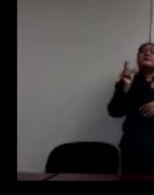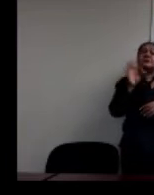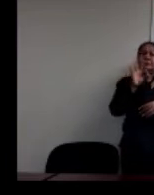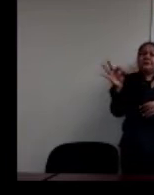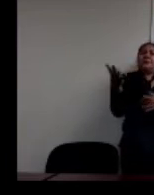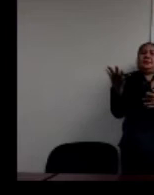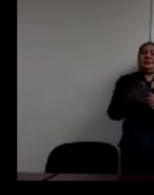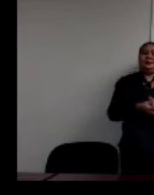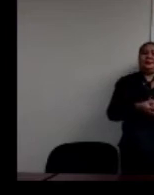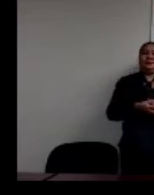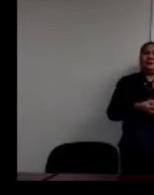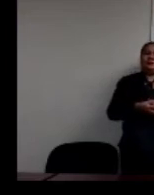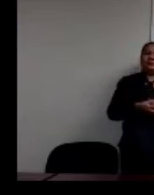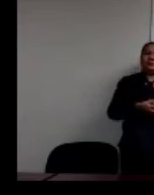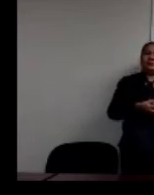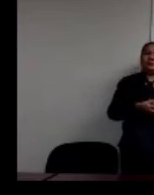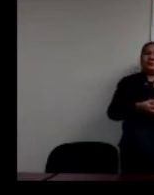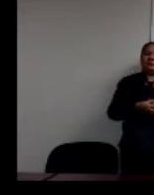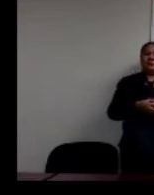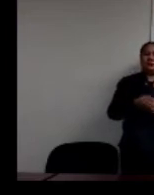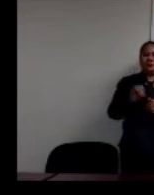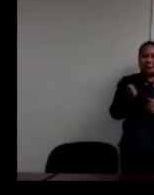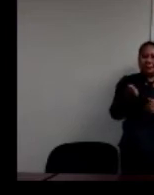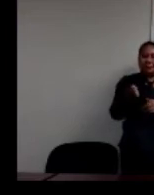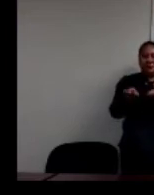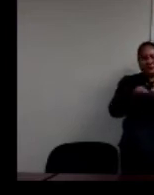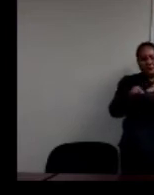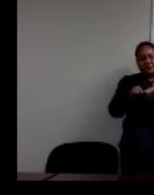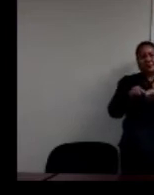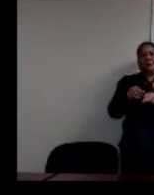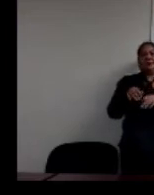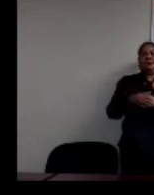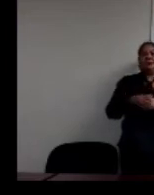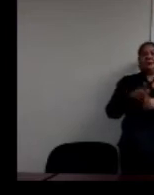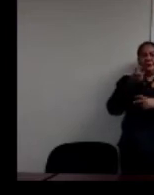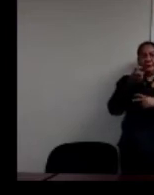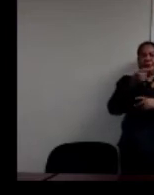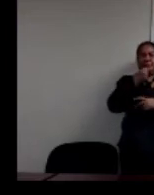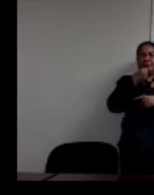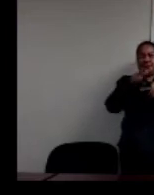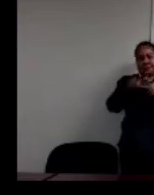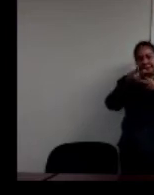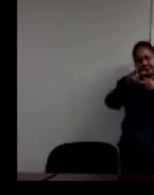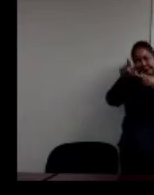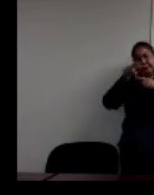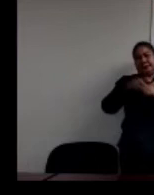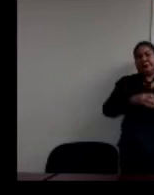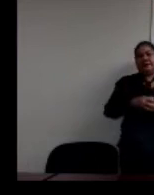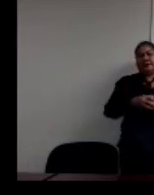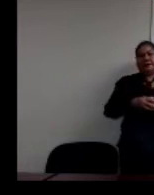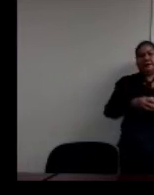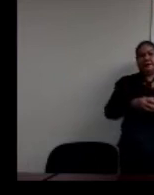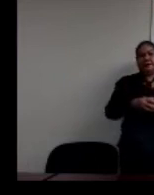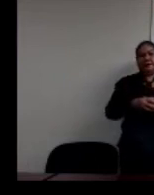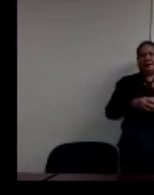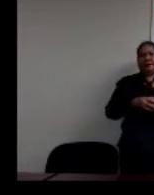poder? ¿Sí? Entonces así se le va haciendo el entrenamiento. Y hacemos